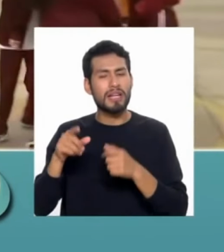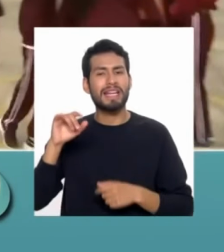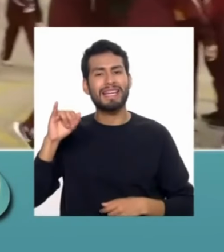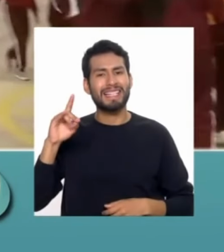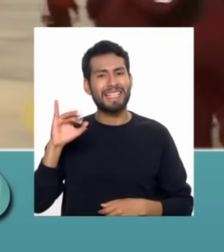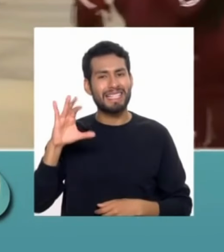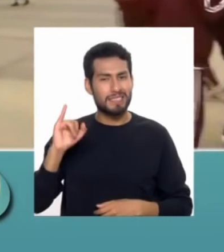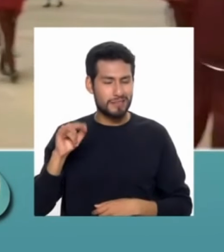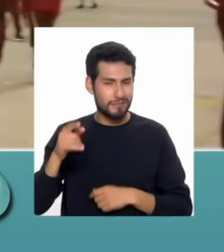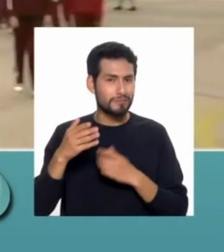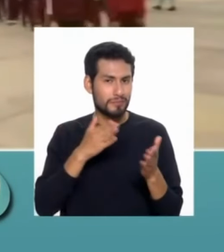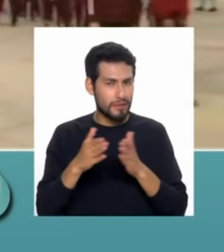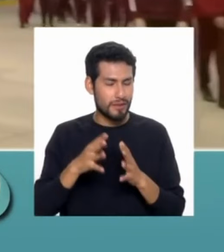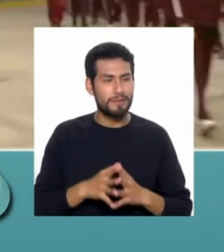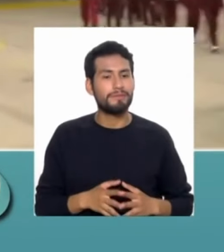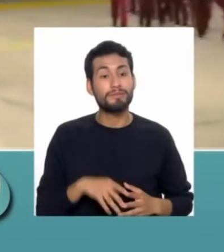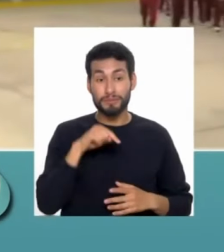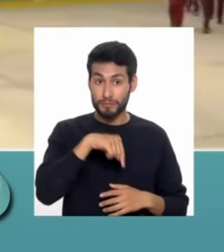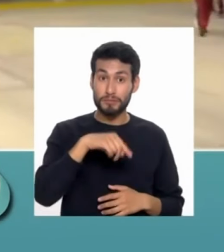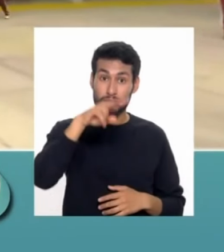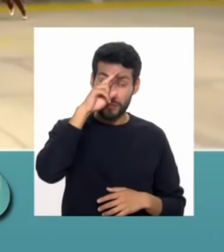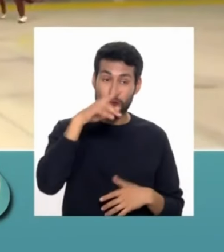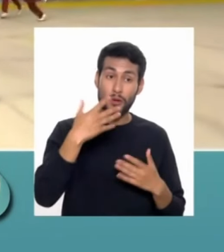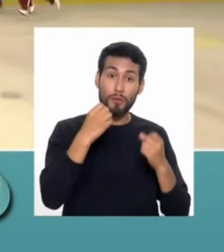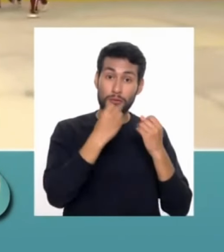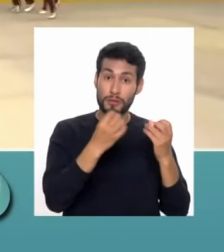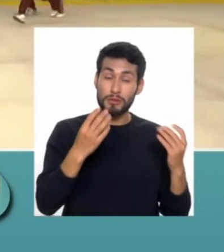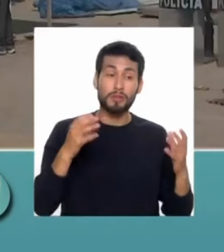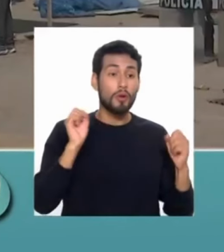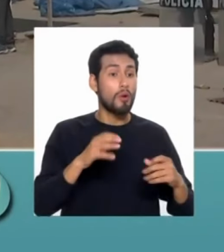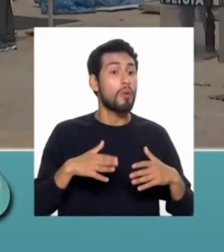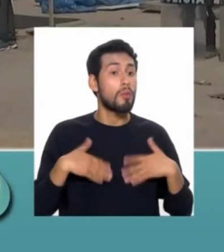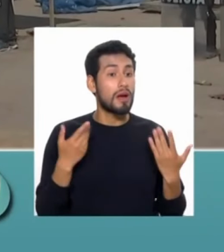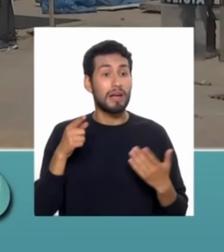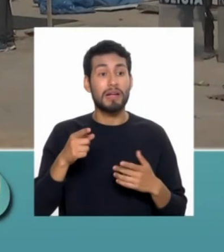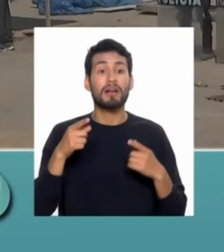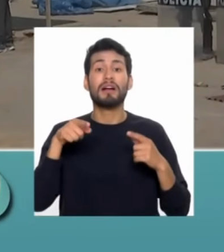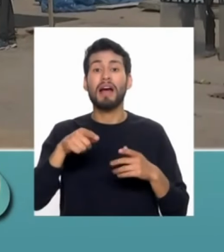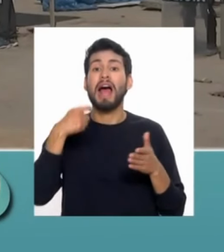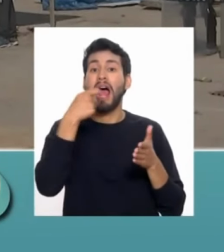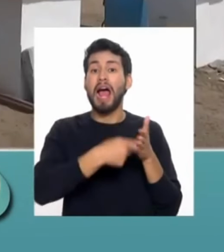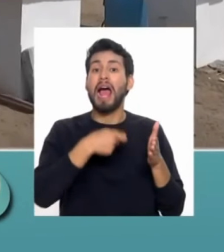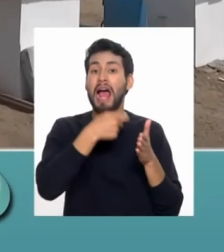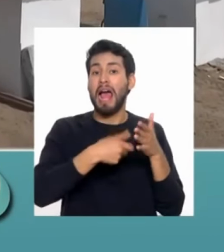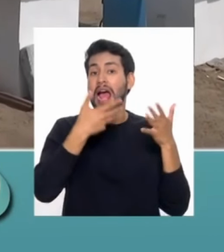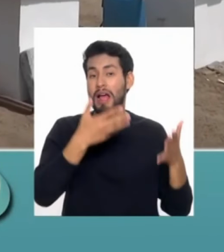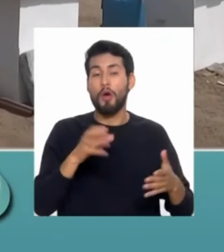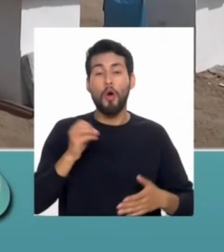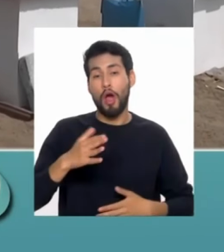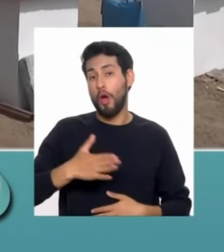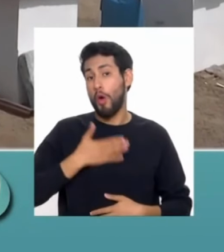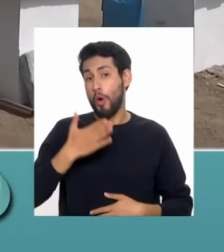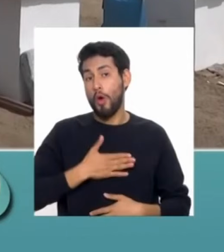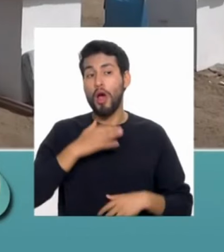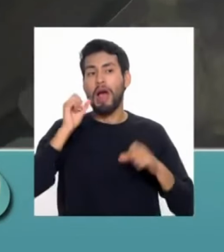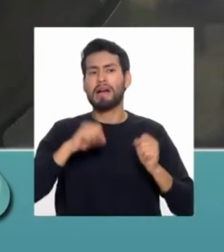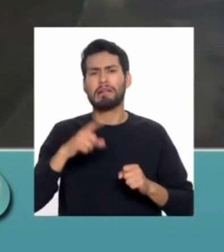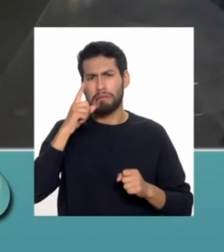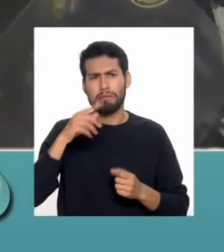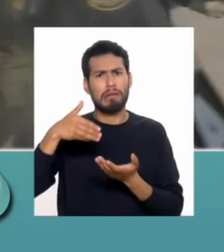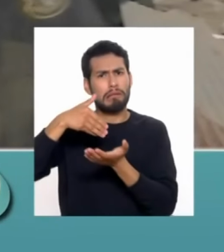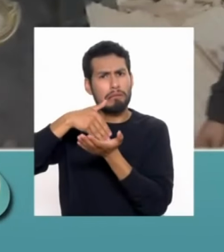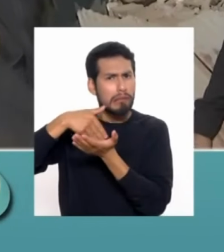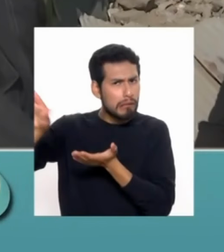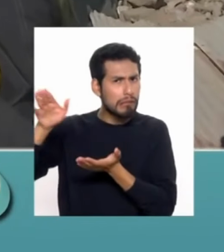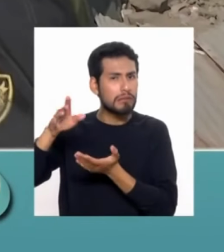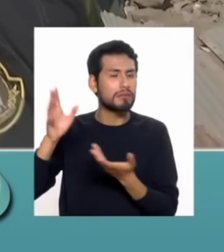INDECI. Y también en el Perú hay varias razones por las cuales un arrendador o propietario podría buscar un desalojo.